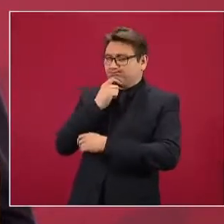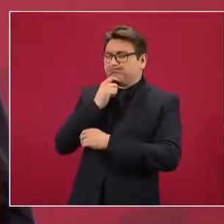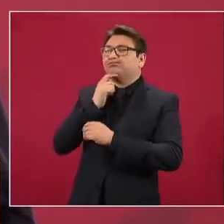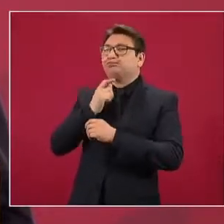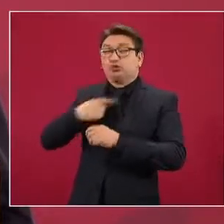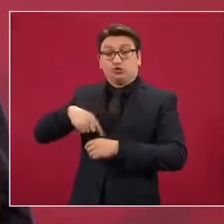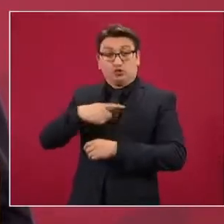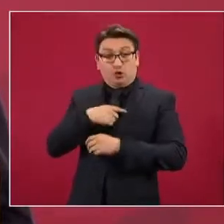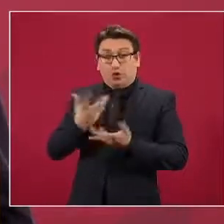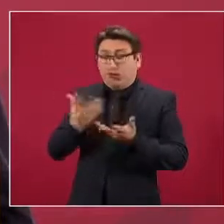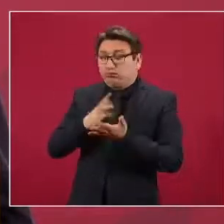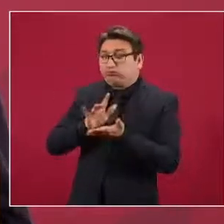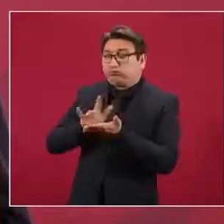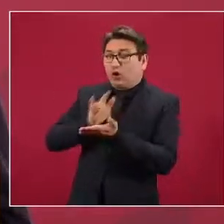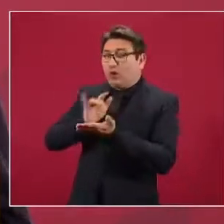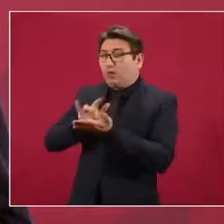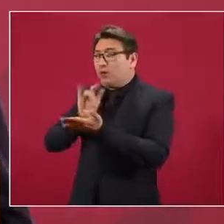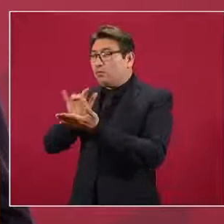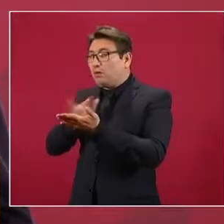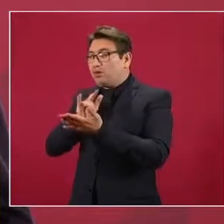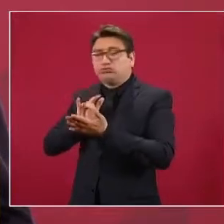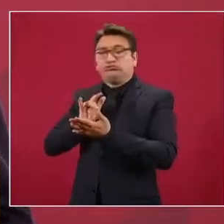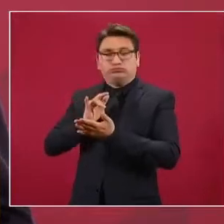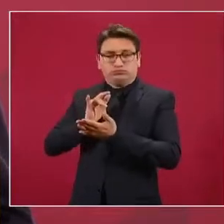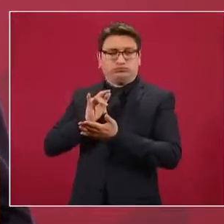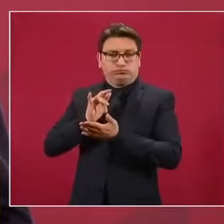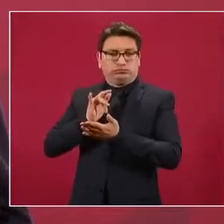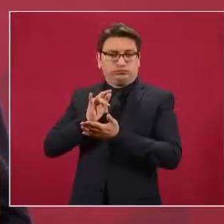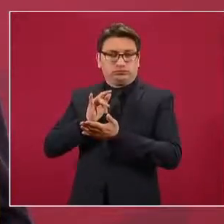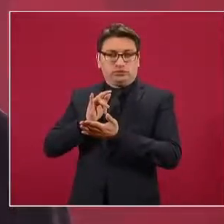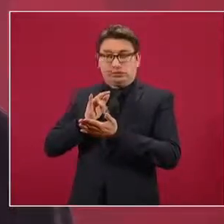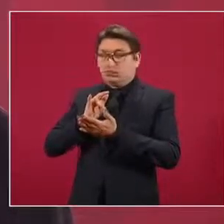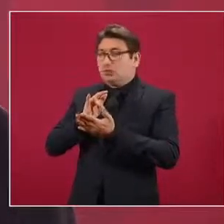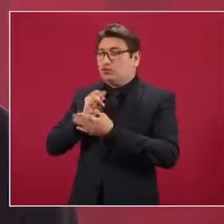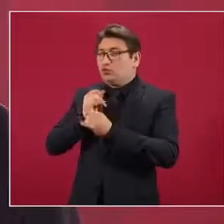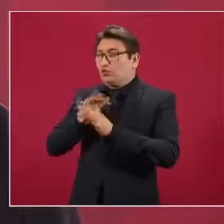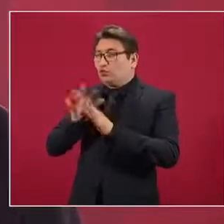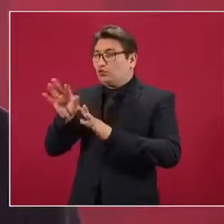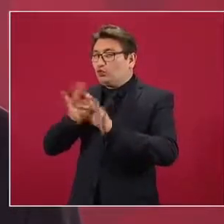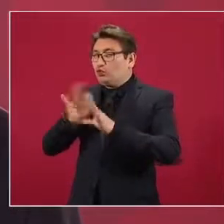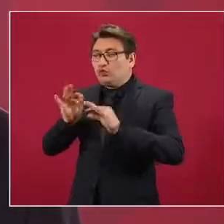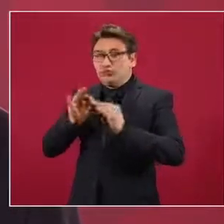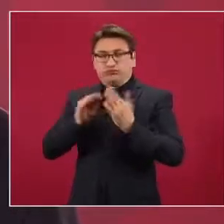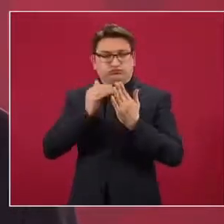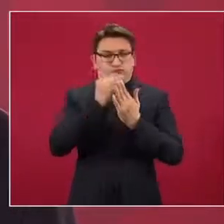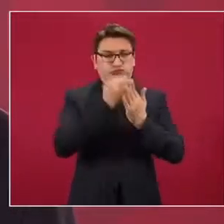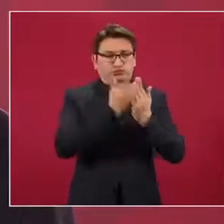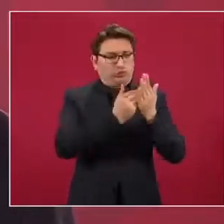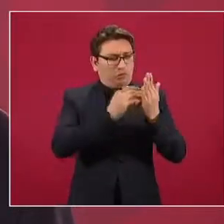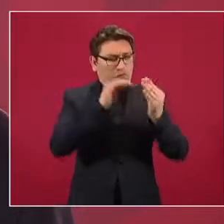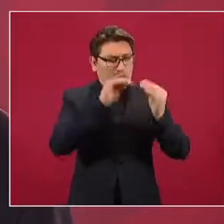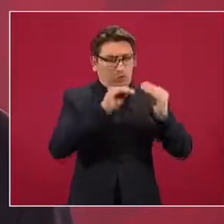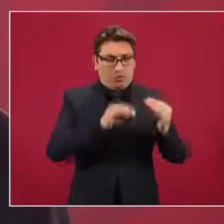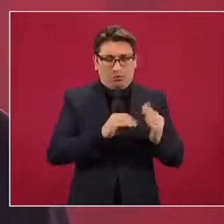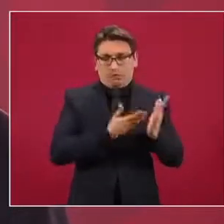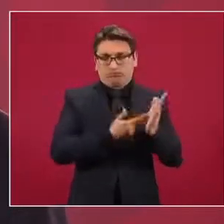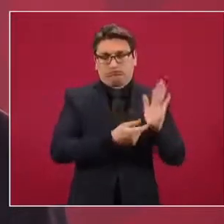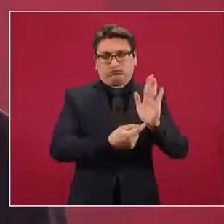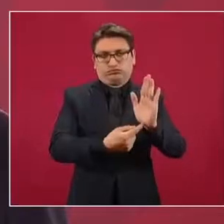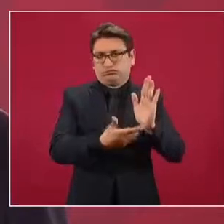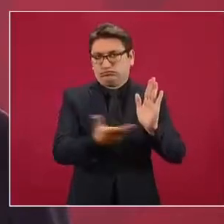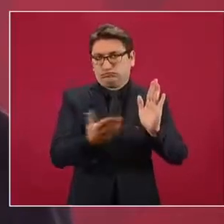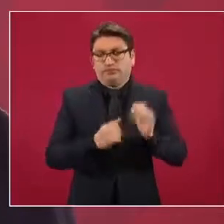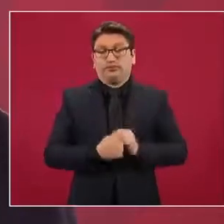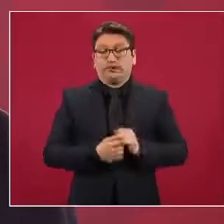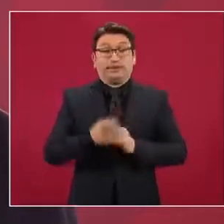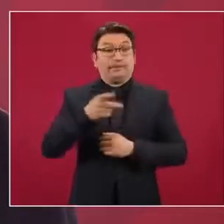concretó a hacer esta codificación. Pero no es algo, y